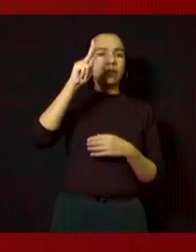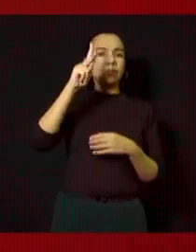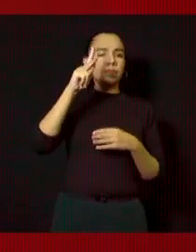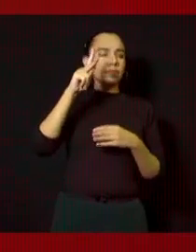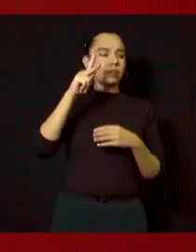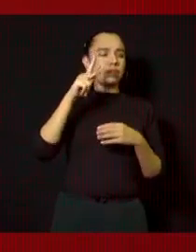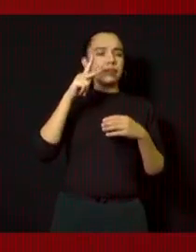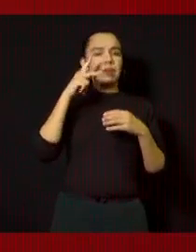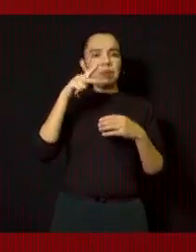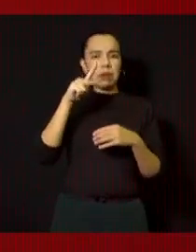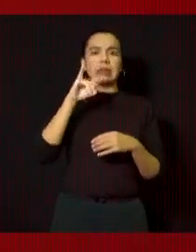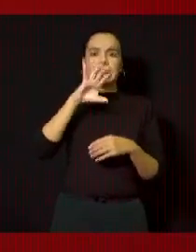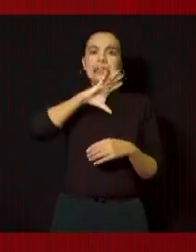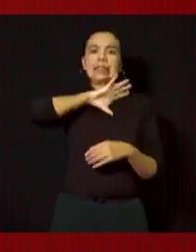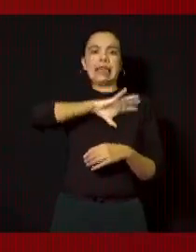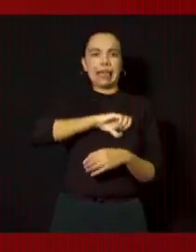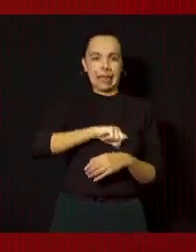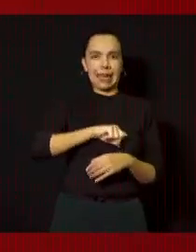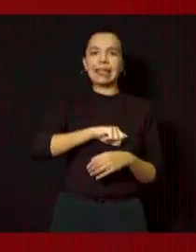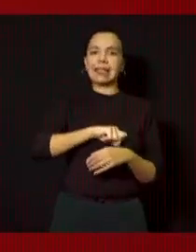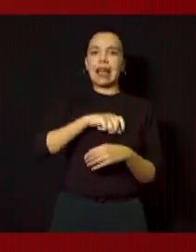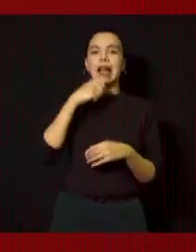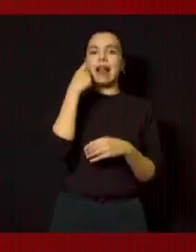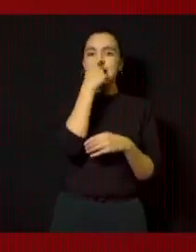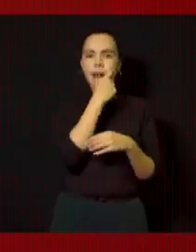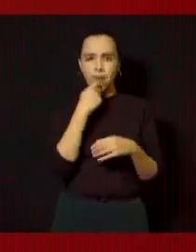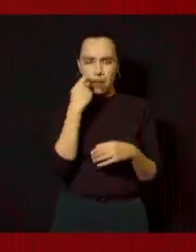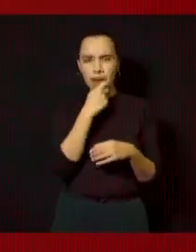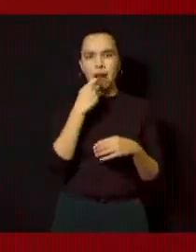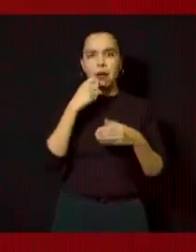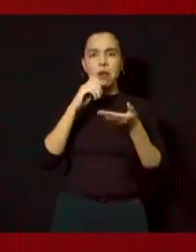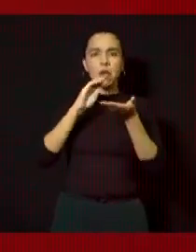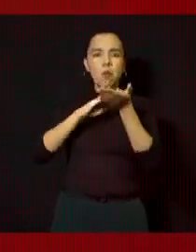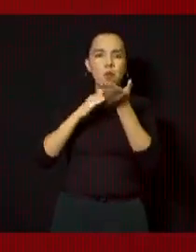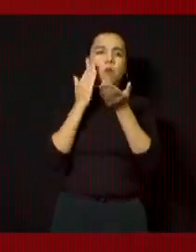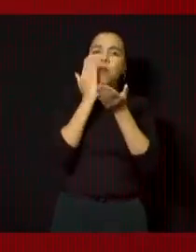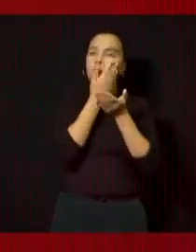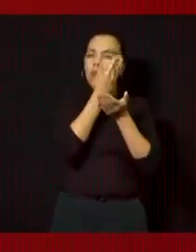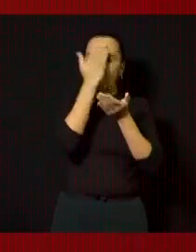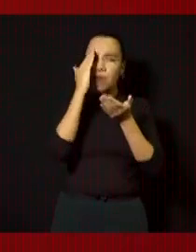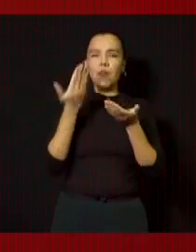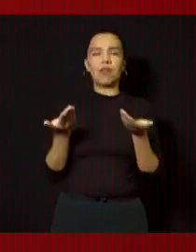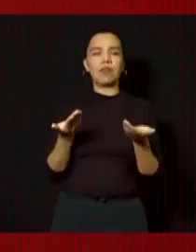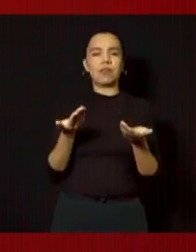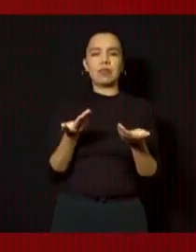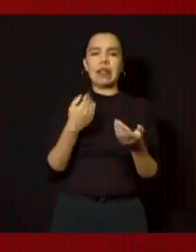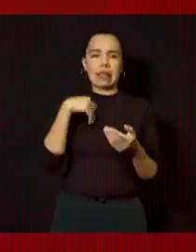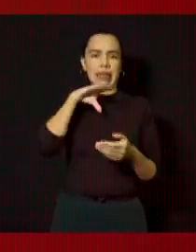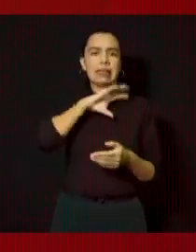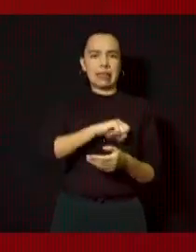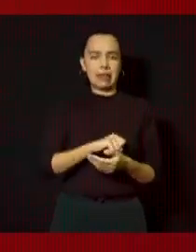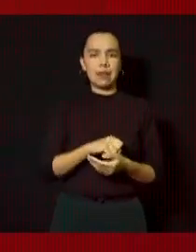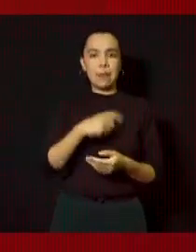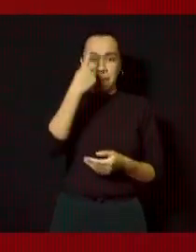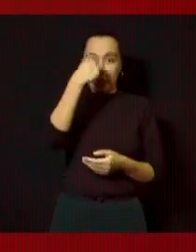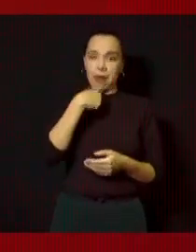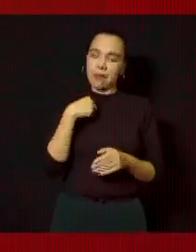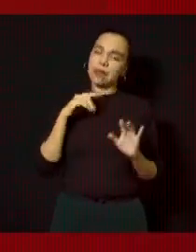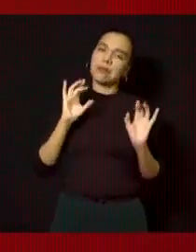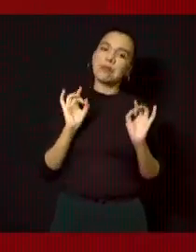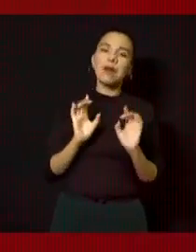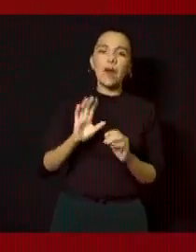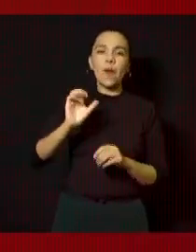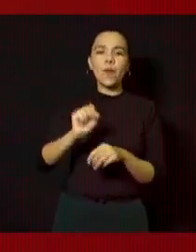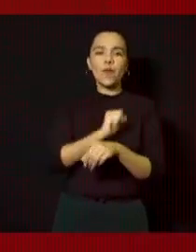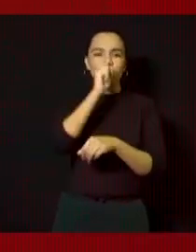sí le encanta el labial, los polvos, la base. Entonces, para mí es una gran oportunidad.